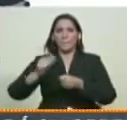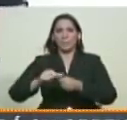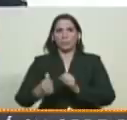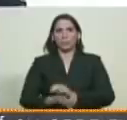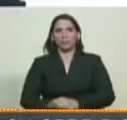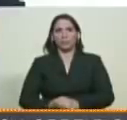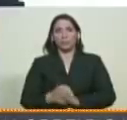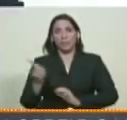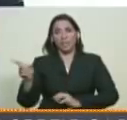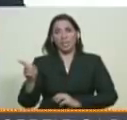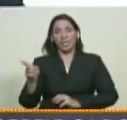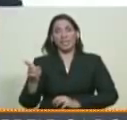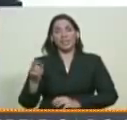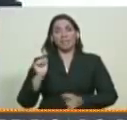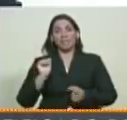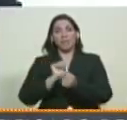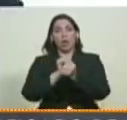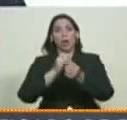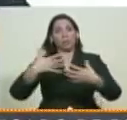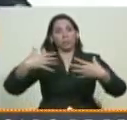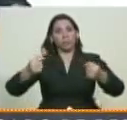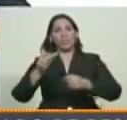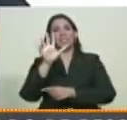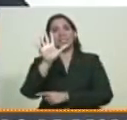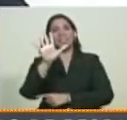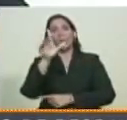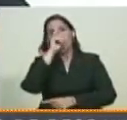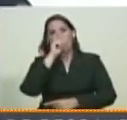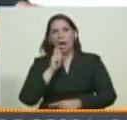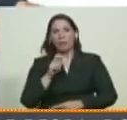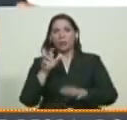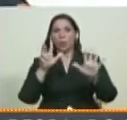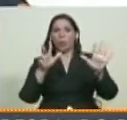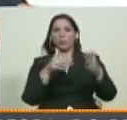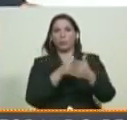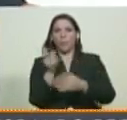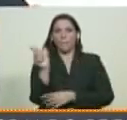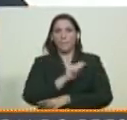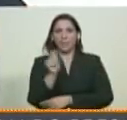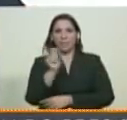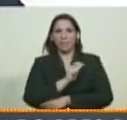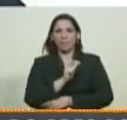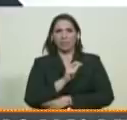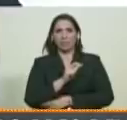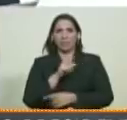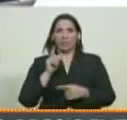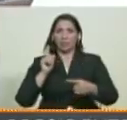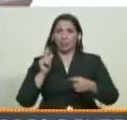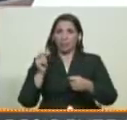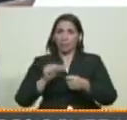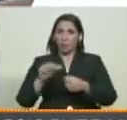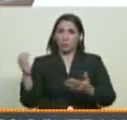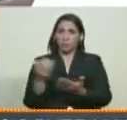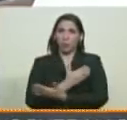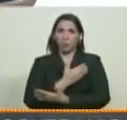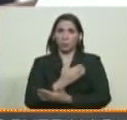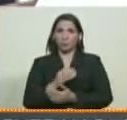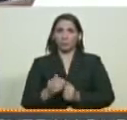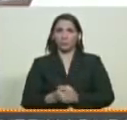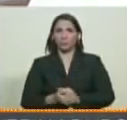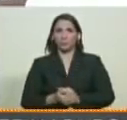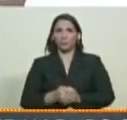siendo condenada a 5 años y 8 meses de prisión por los delitos de peculado doloso impropio, concierto de funcionario